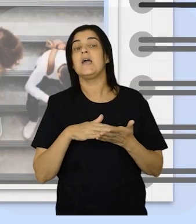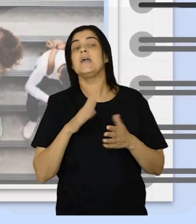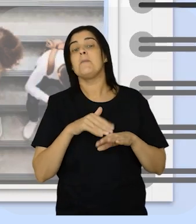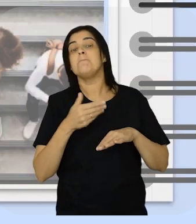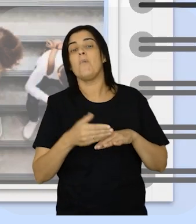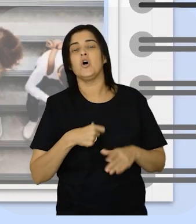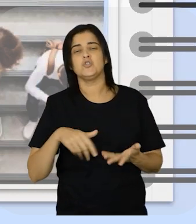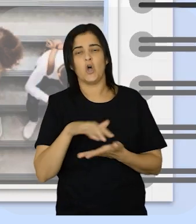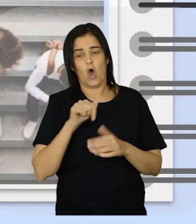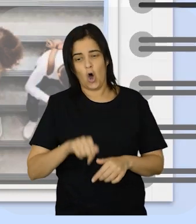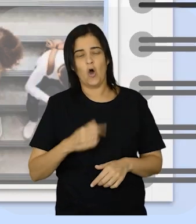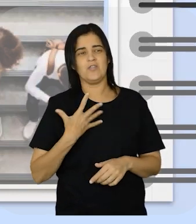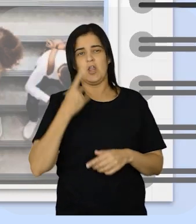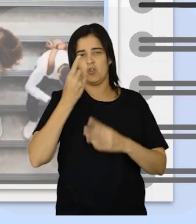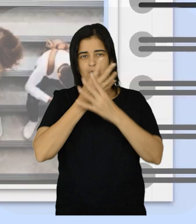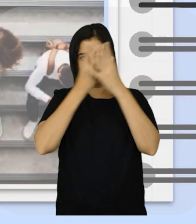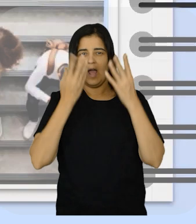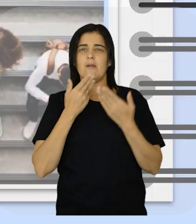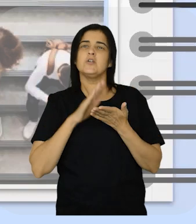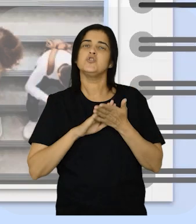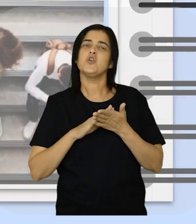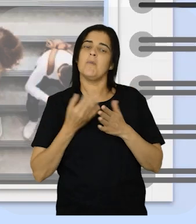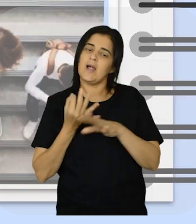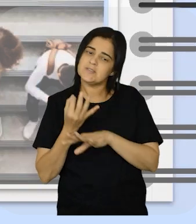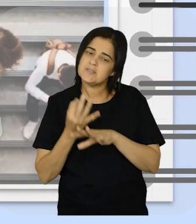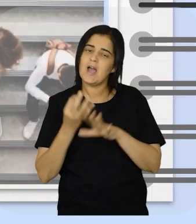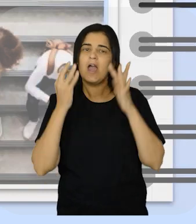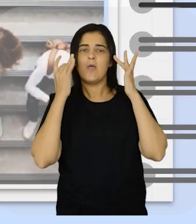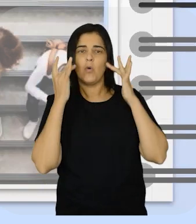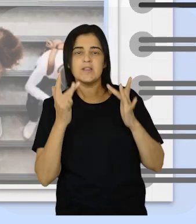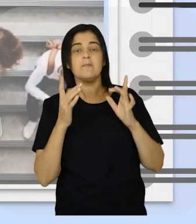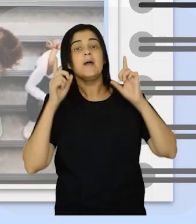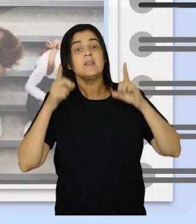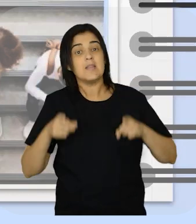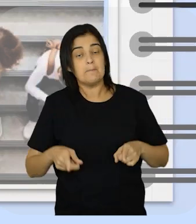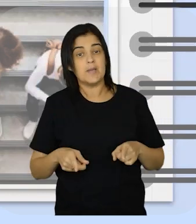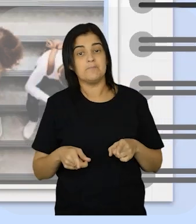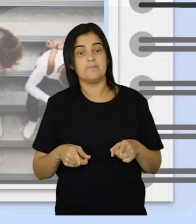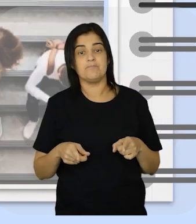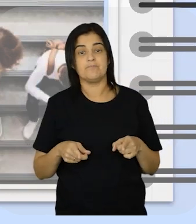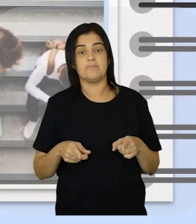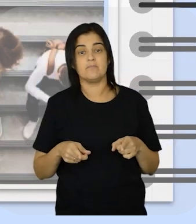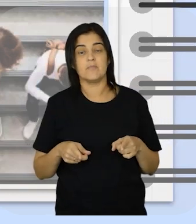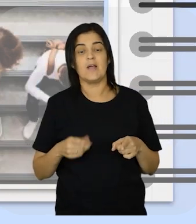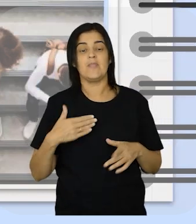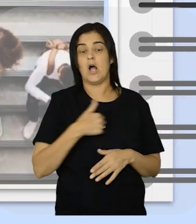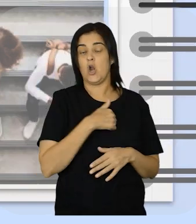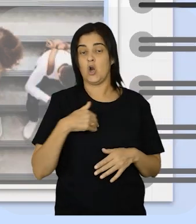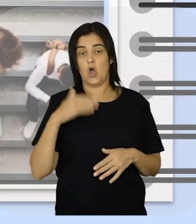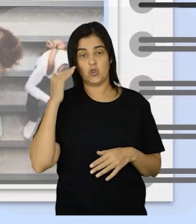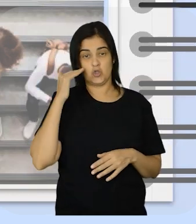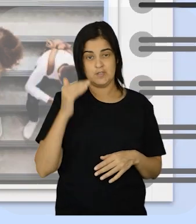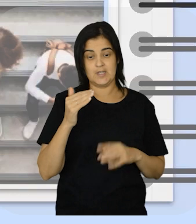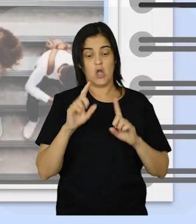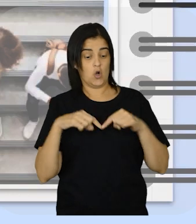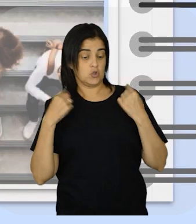Hoy la directora general hablaba de las prácticas educativas y hablaba del rol docente, ¿no? De